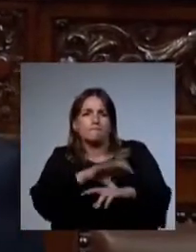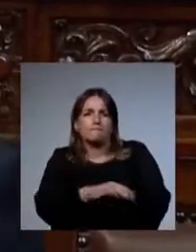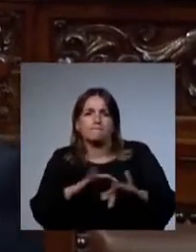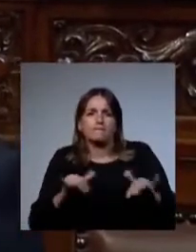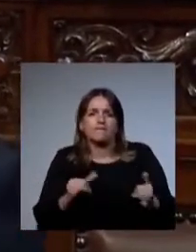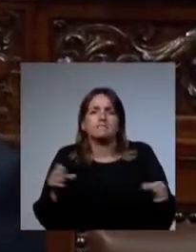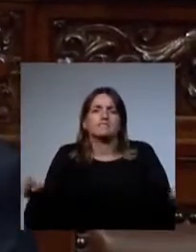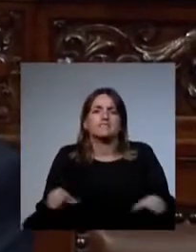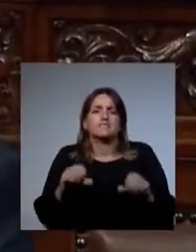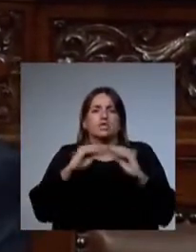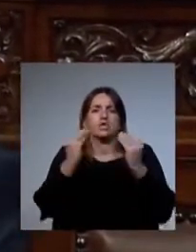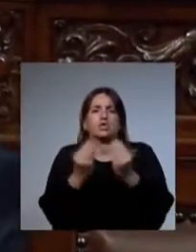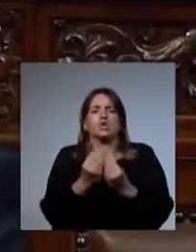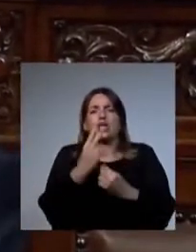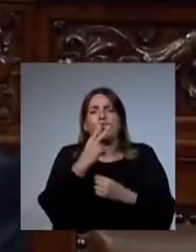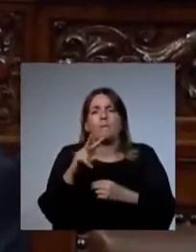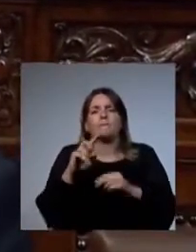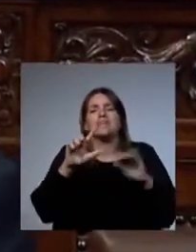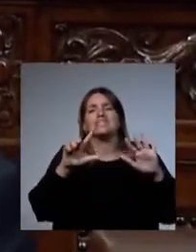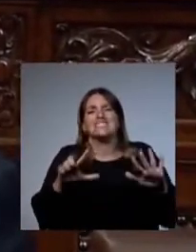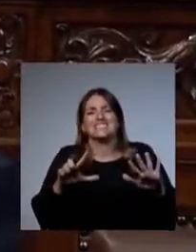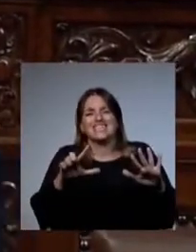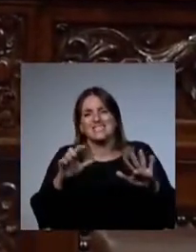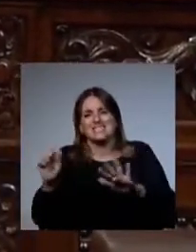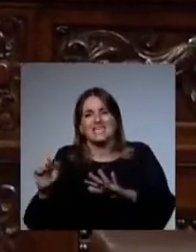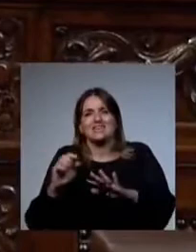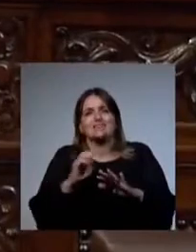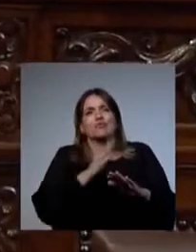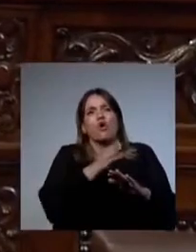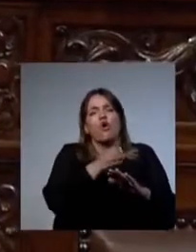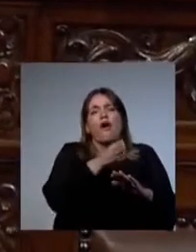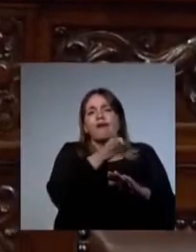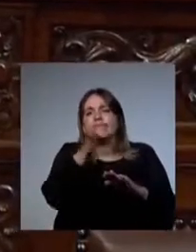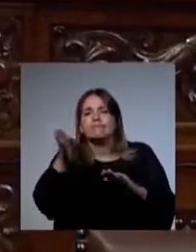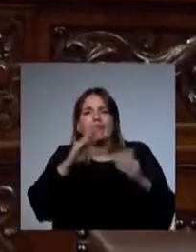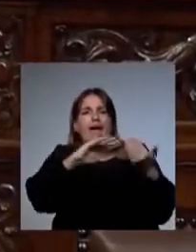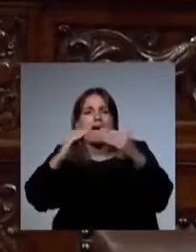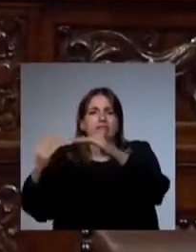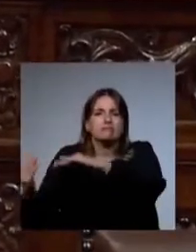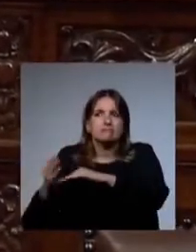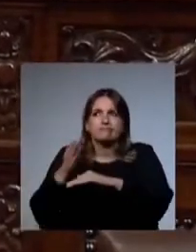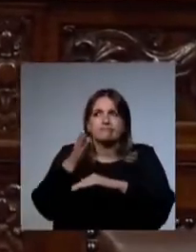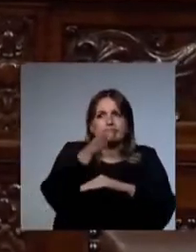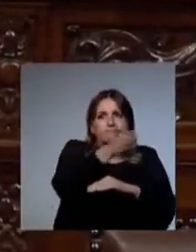Se realizaron cerca de 2.700 allanamientos y se desarticularon